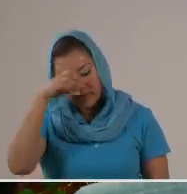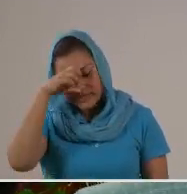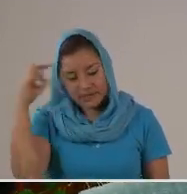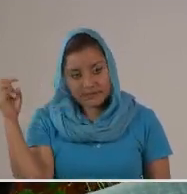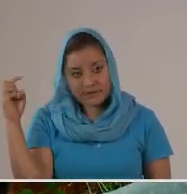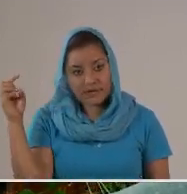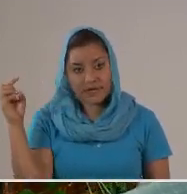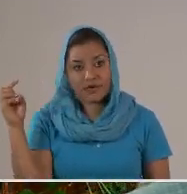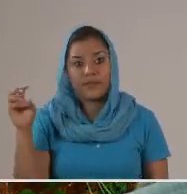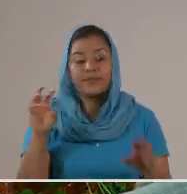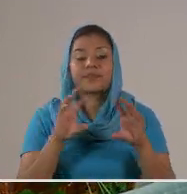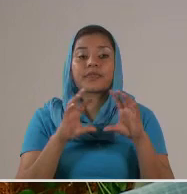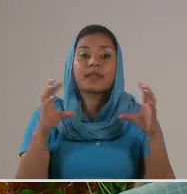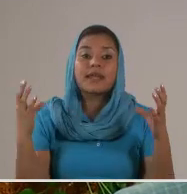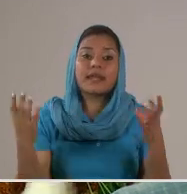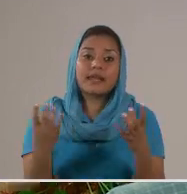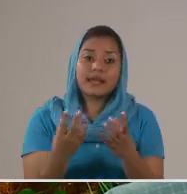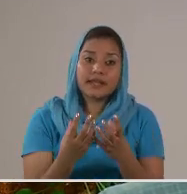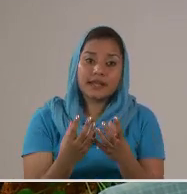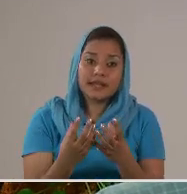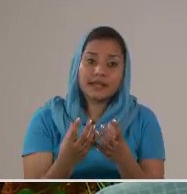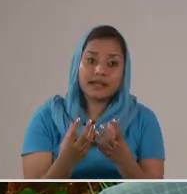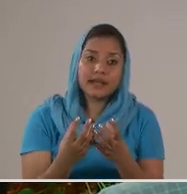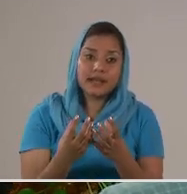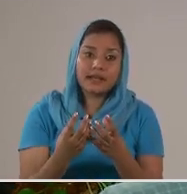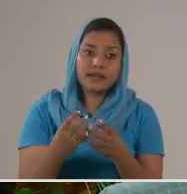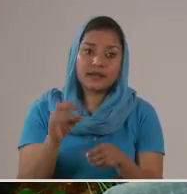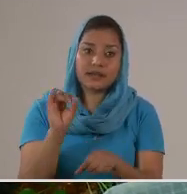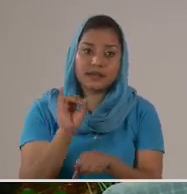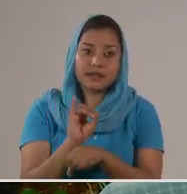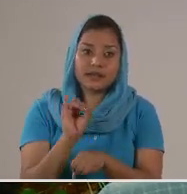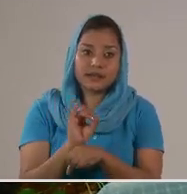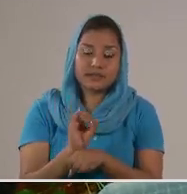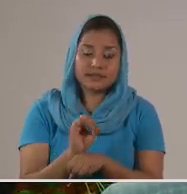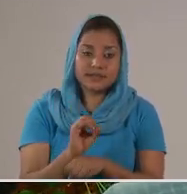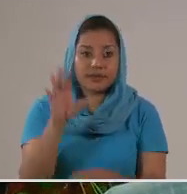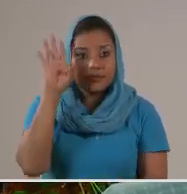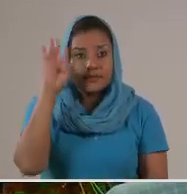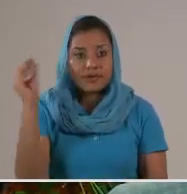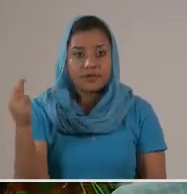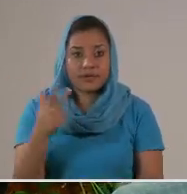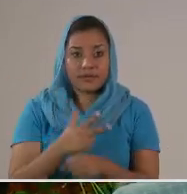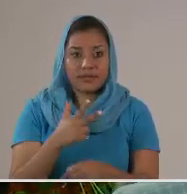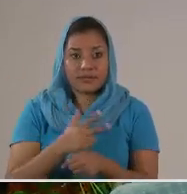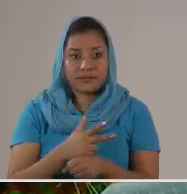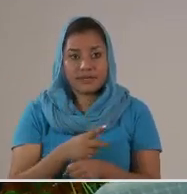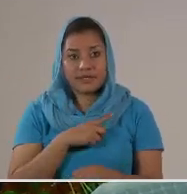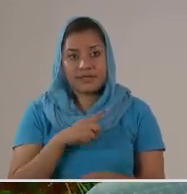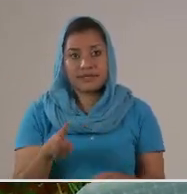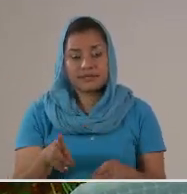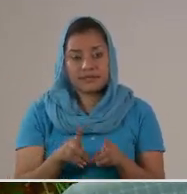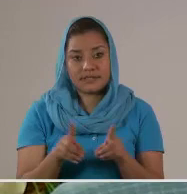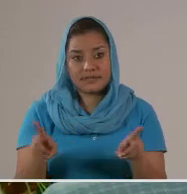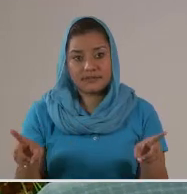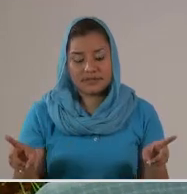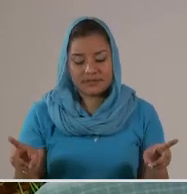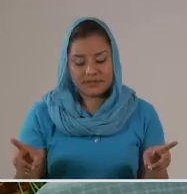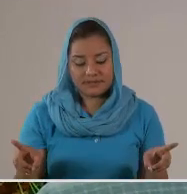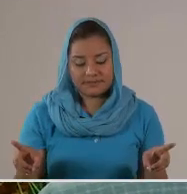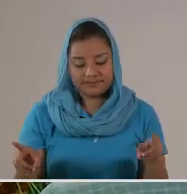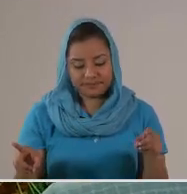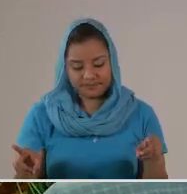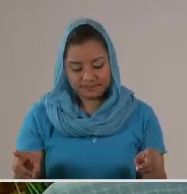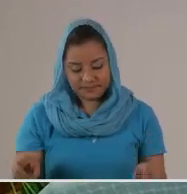ni nuestra congregación misión eh mire Guatemala se ha dividido